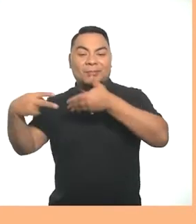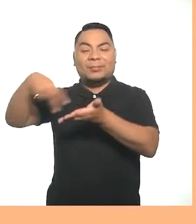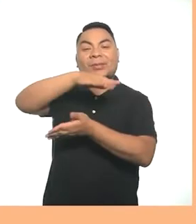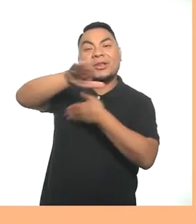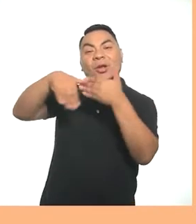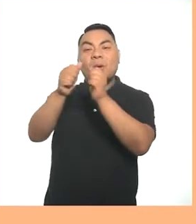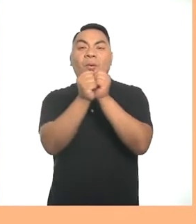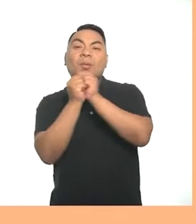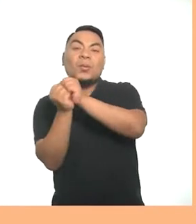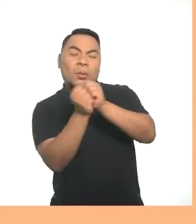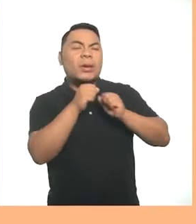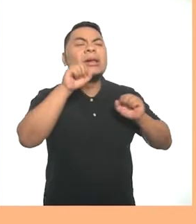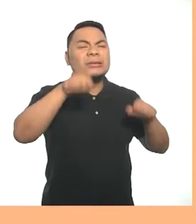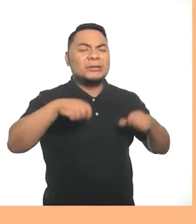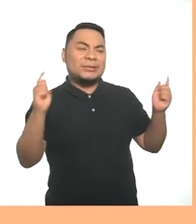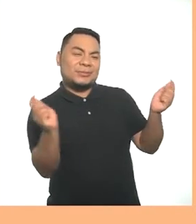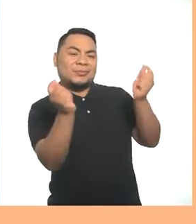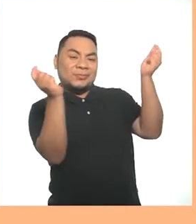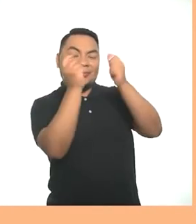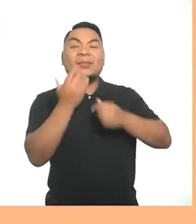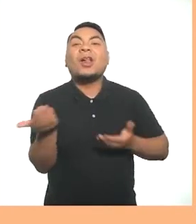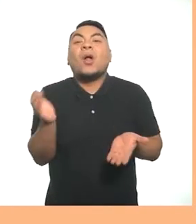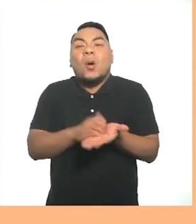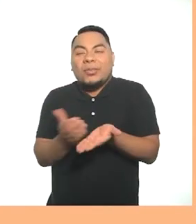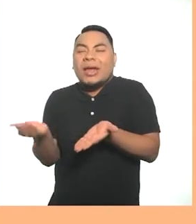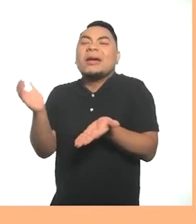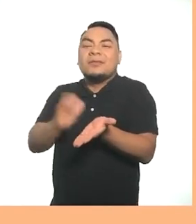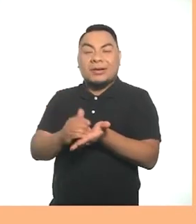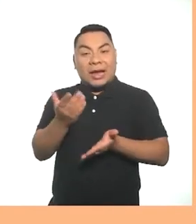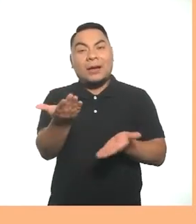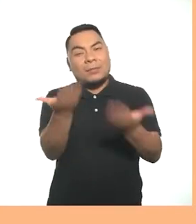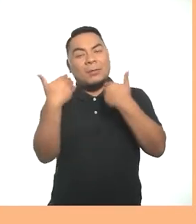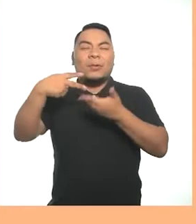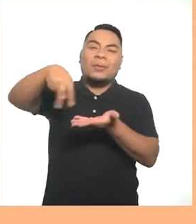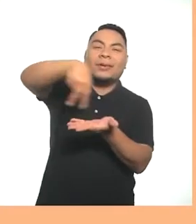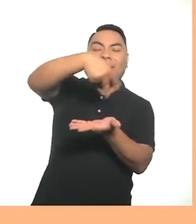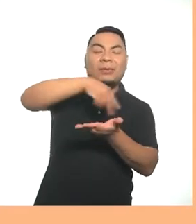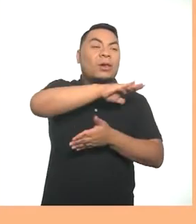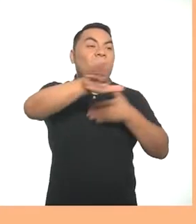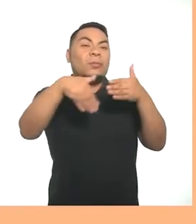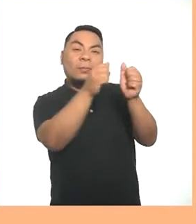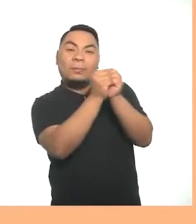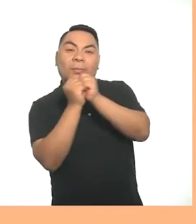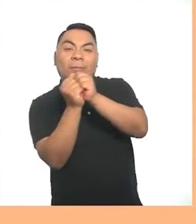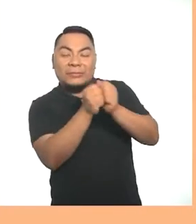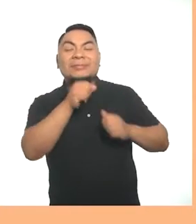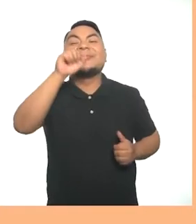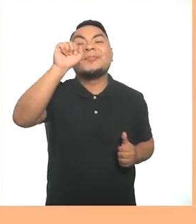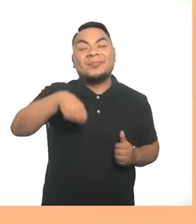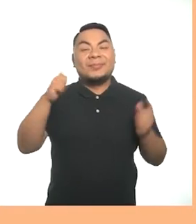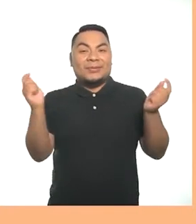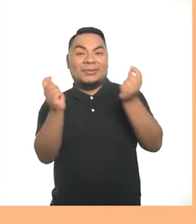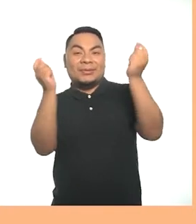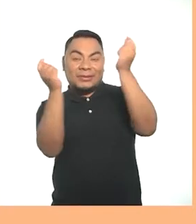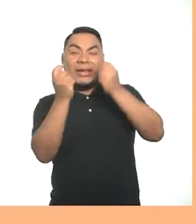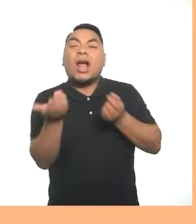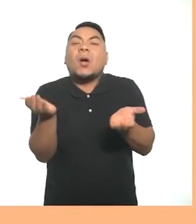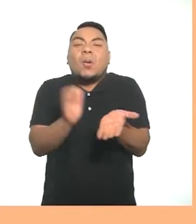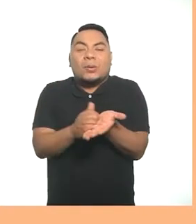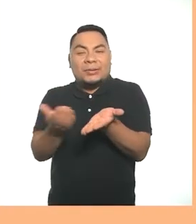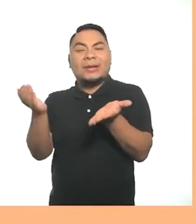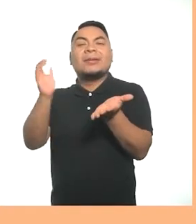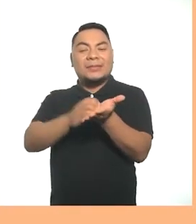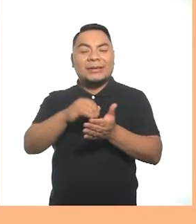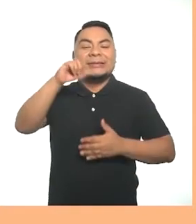bailar todos juntos y celebrar otra vez. Hay que bailar todos juntos y celebrar